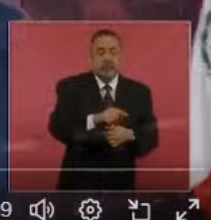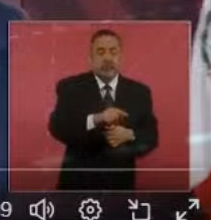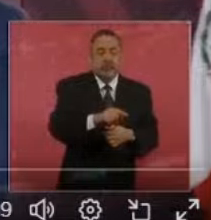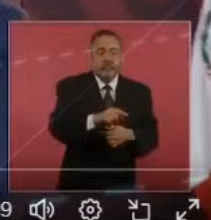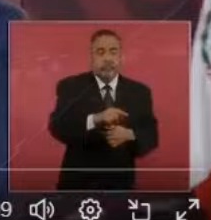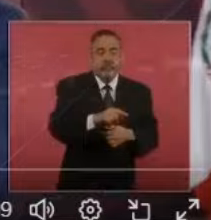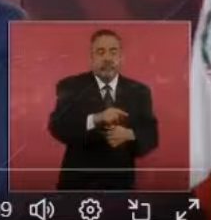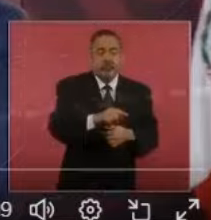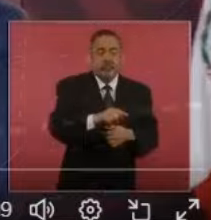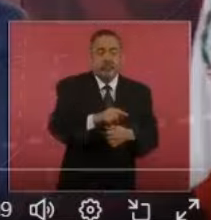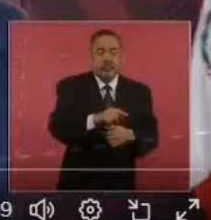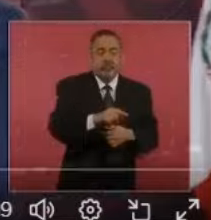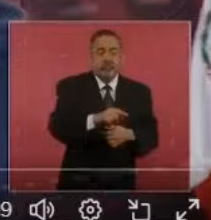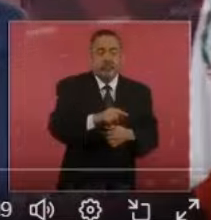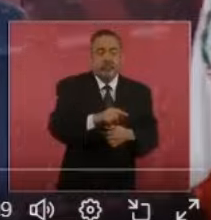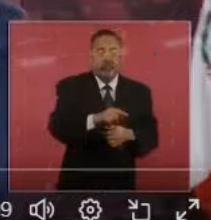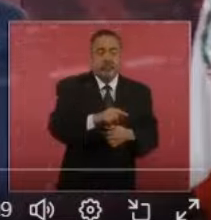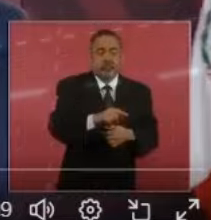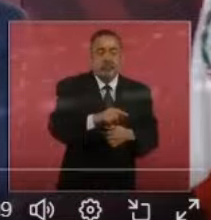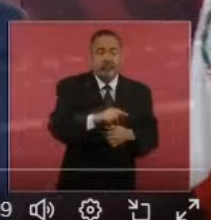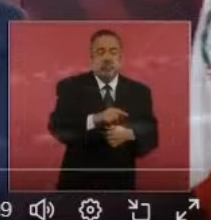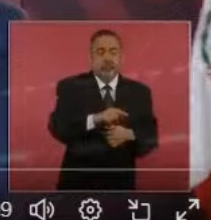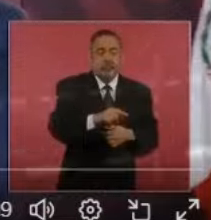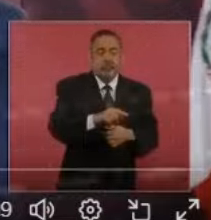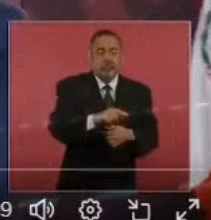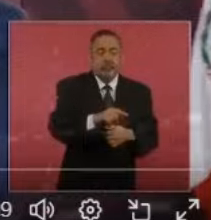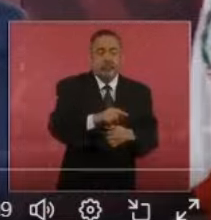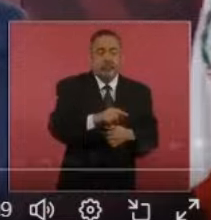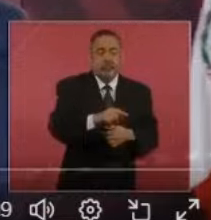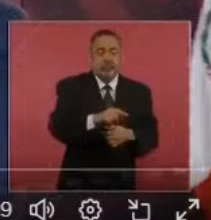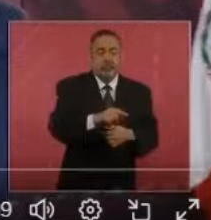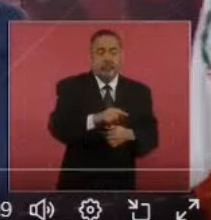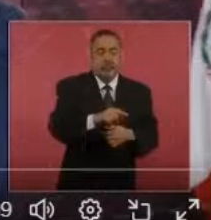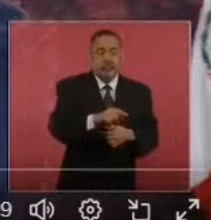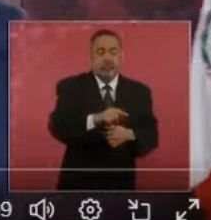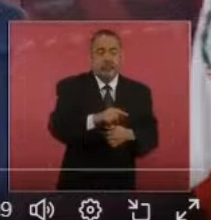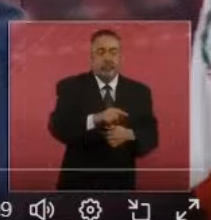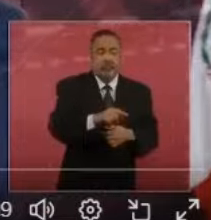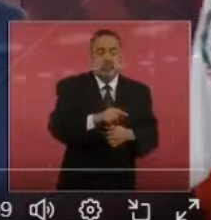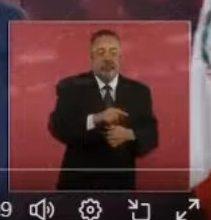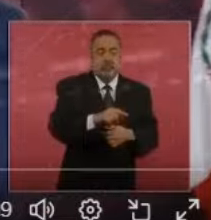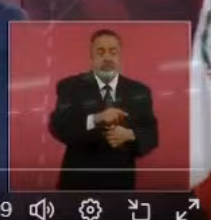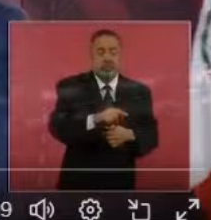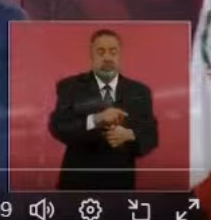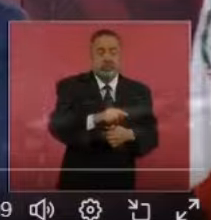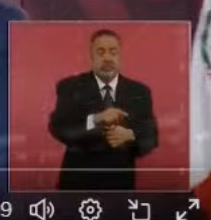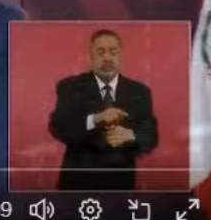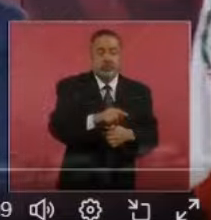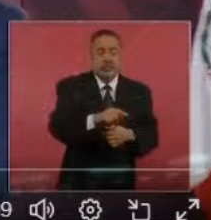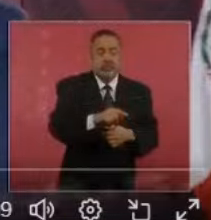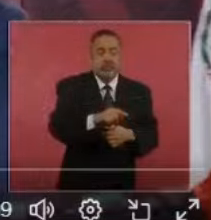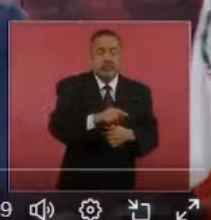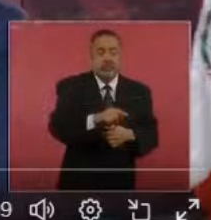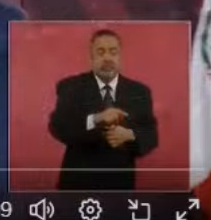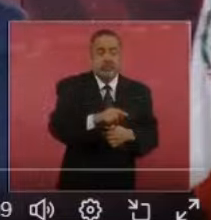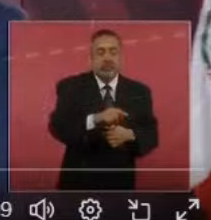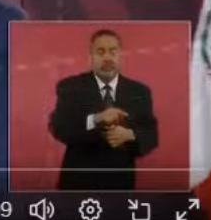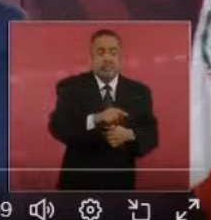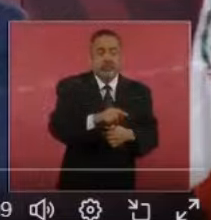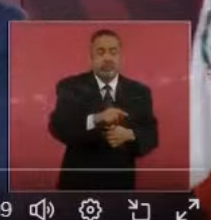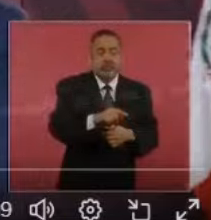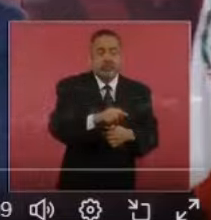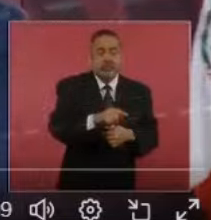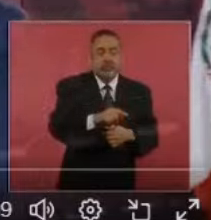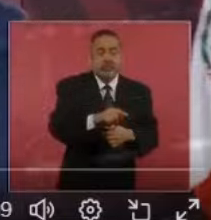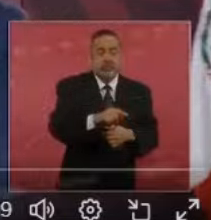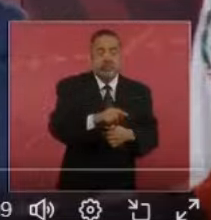amlo y pues todos los diputados de morena se quieren robar el dinero de las Afores lo cual es totalmente falso es por